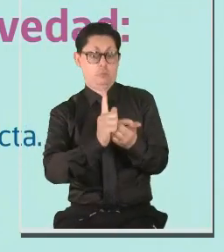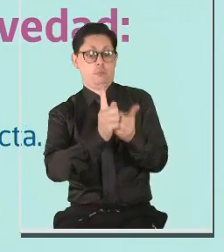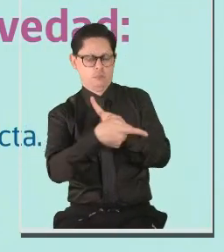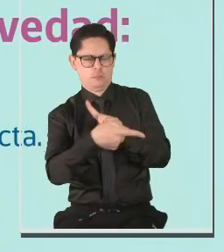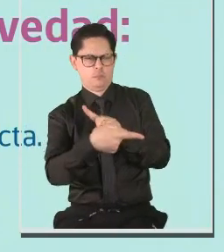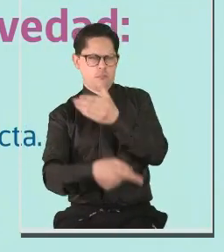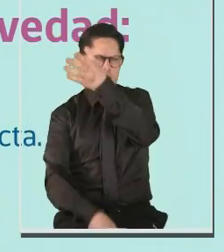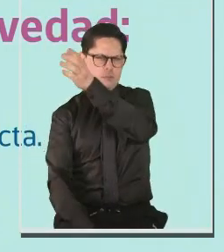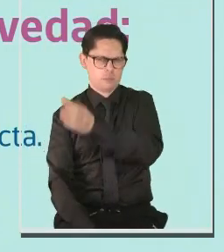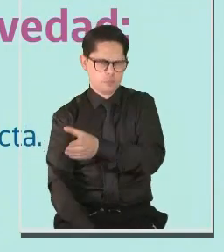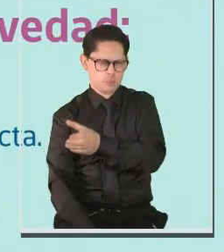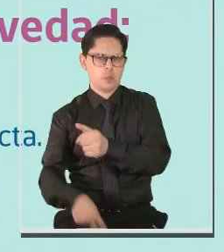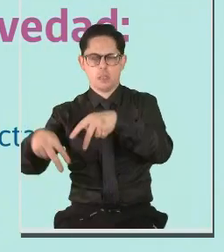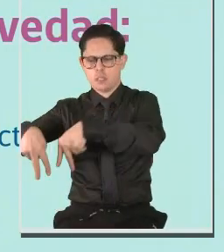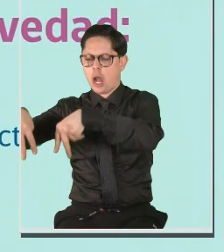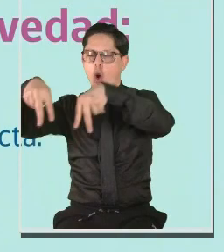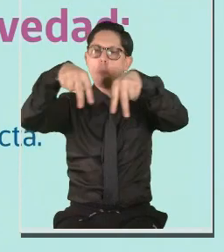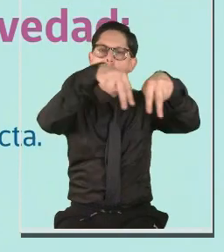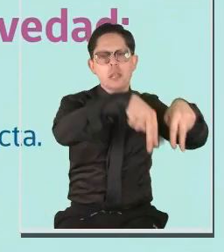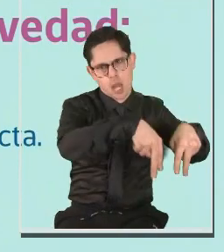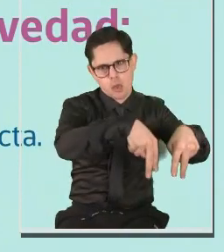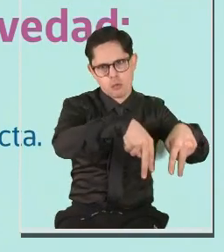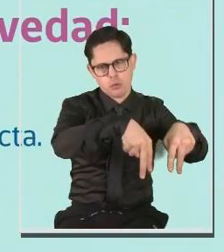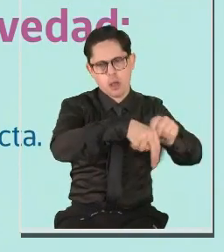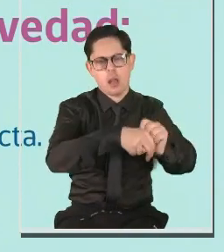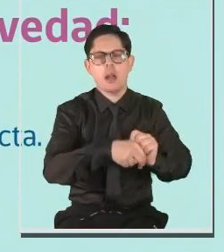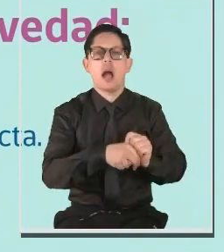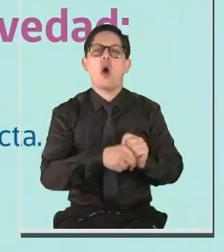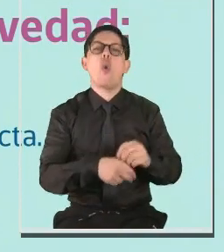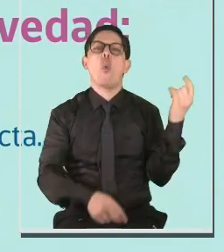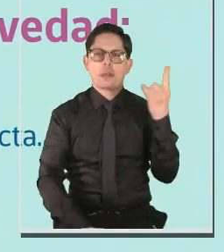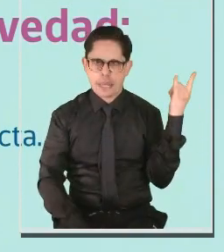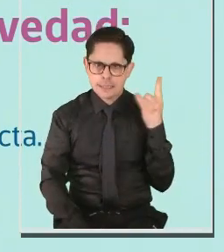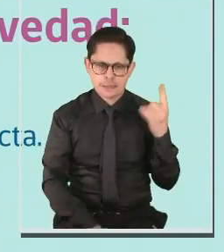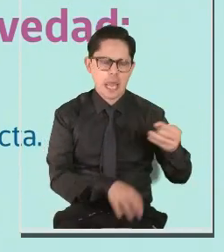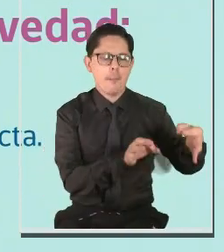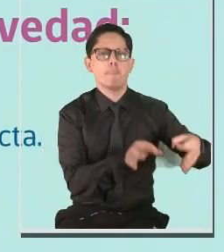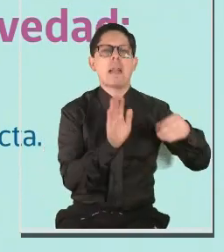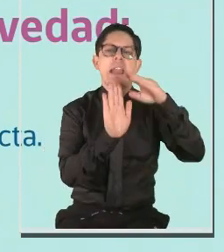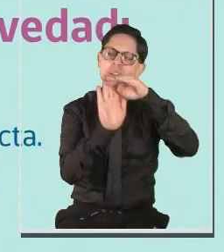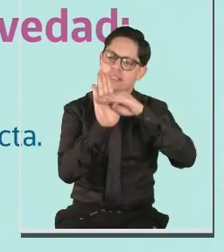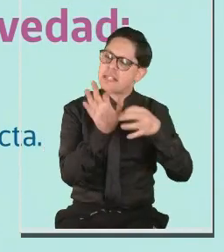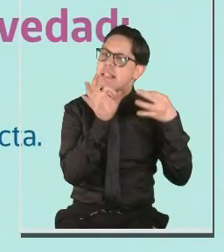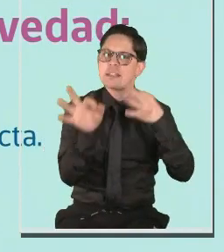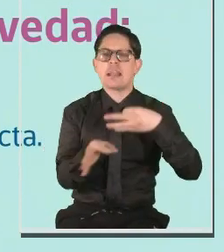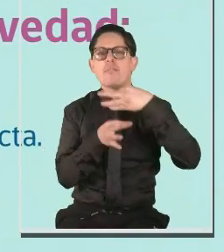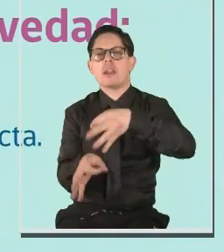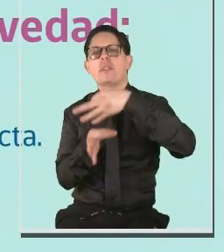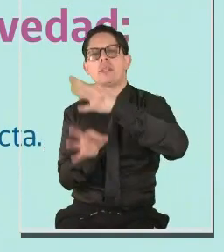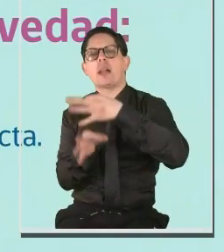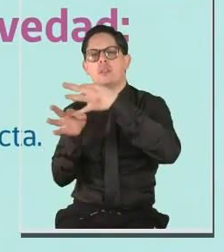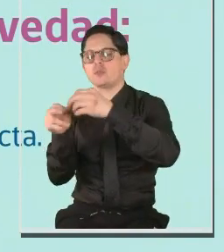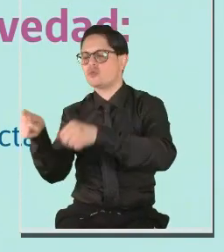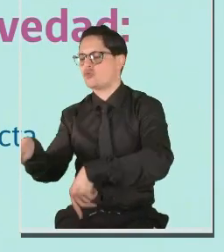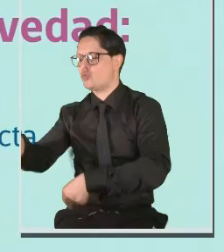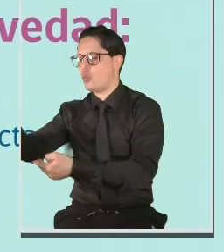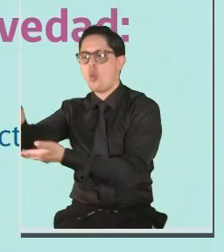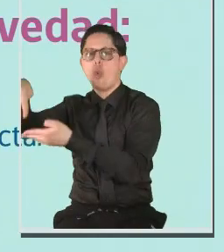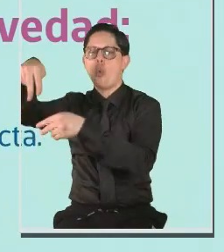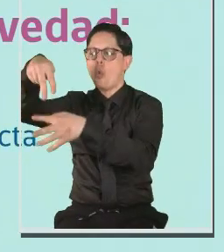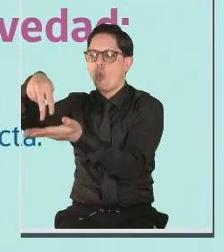conducta tiene que ser acompañado un servicio de urgencia ya sea para recibir las indicaciones como para que sea seguro su traslado